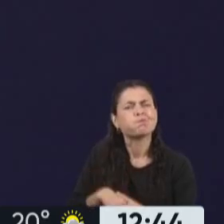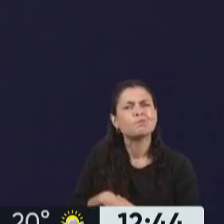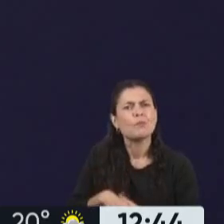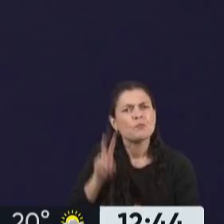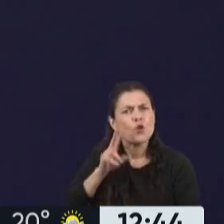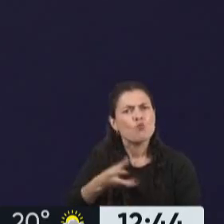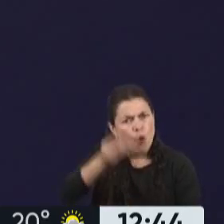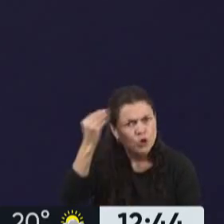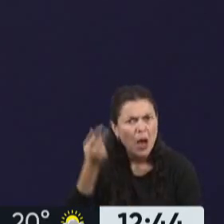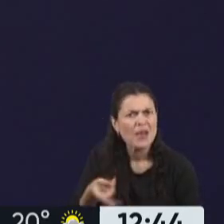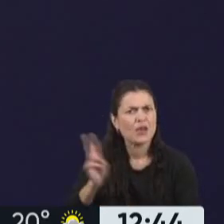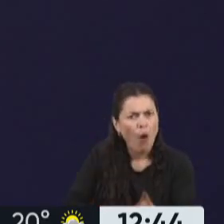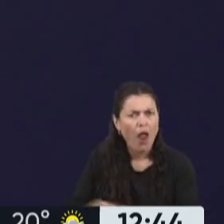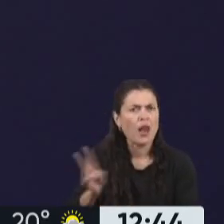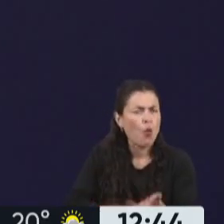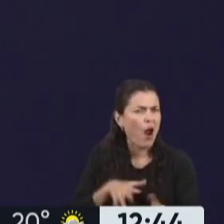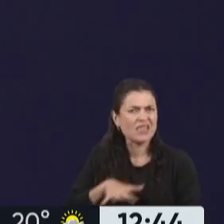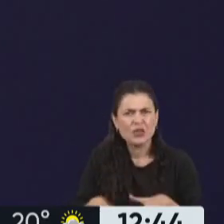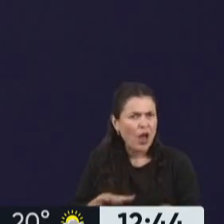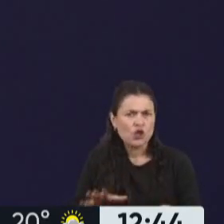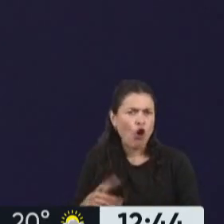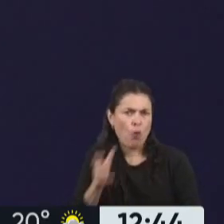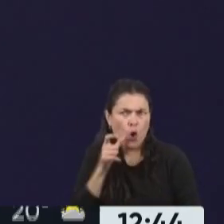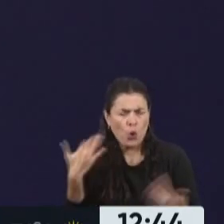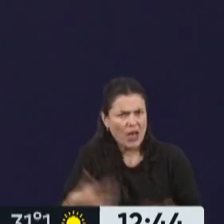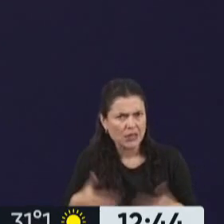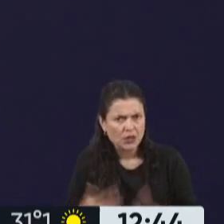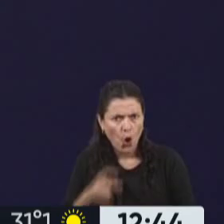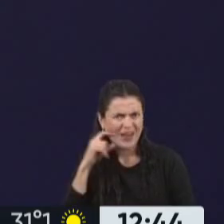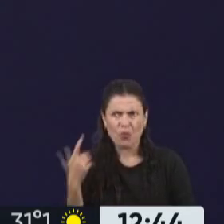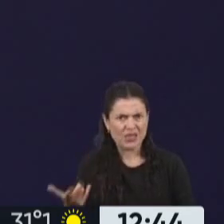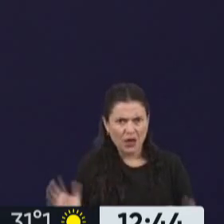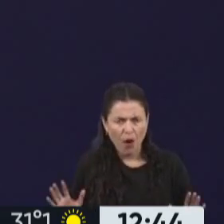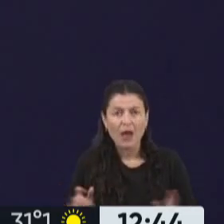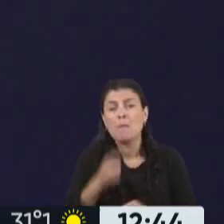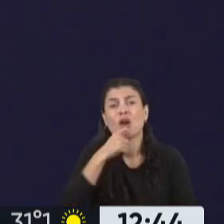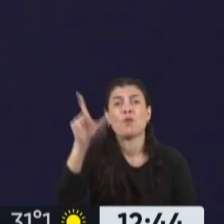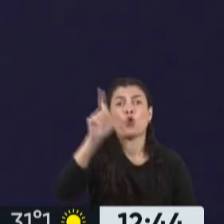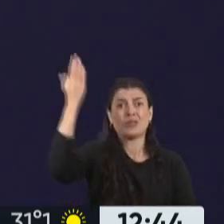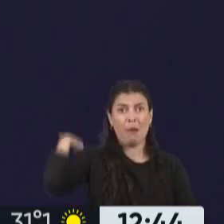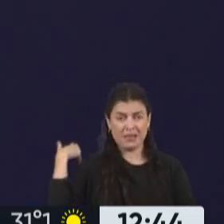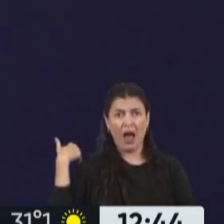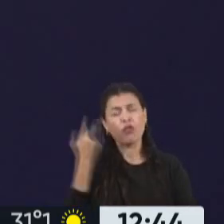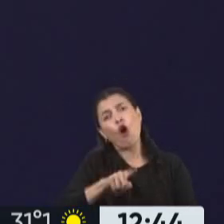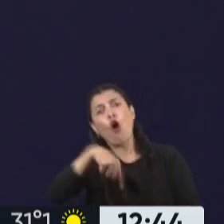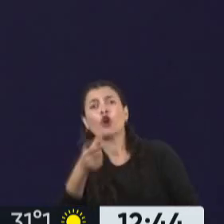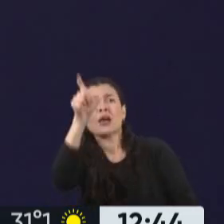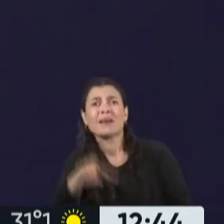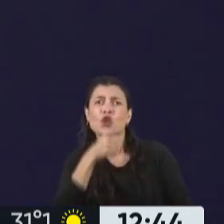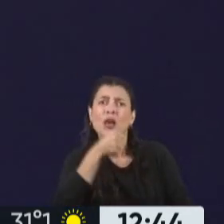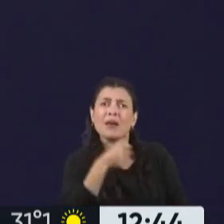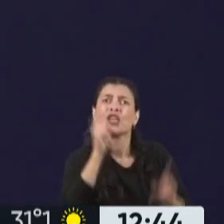en reiteradas oportunidades esto de manera descarada. Sin ir más lejos, el lunes vimos a otro